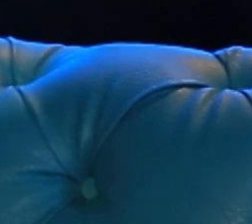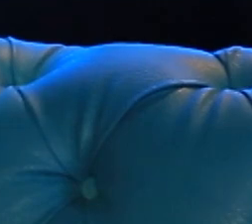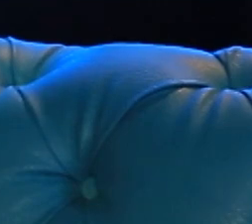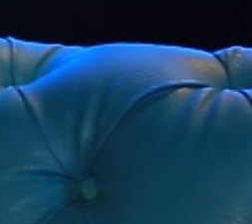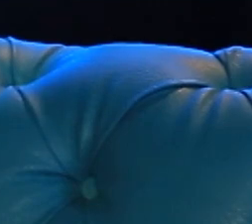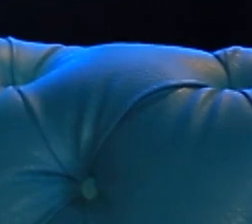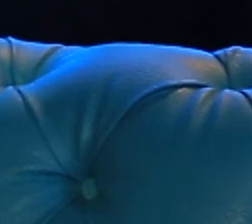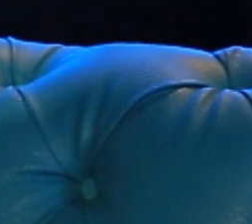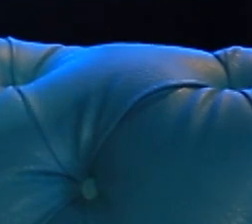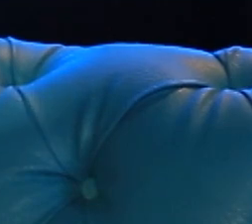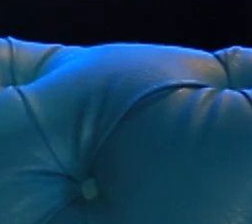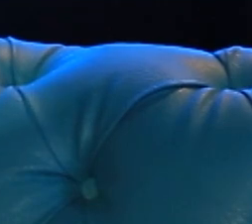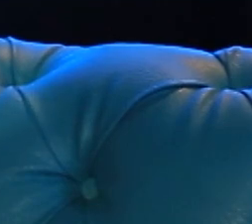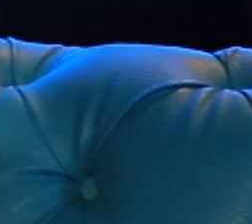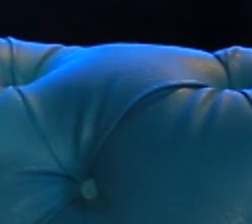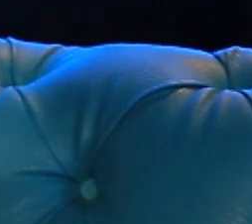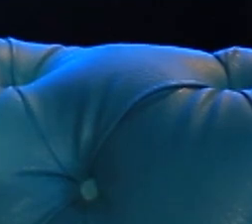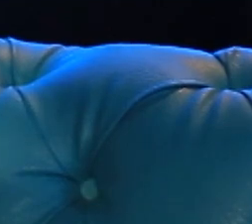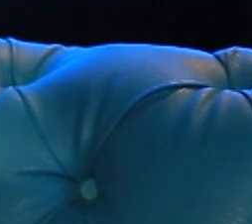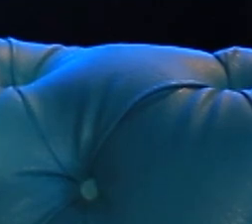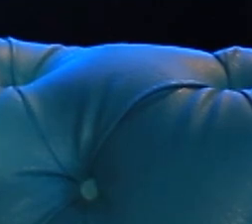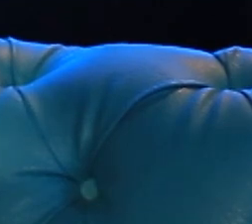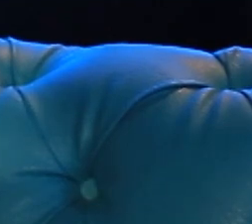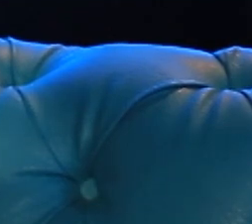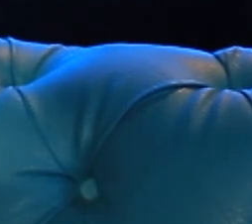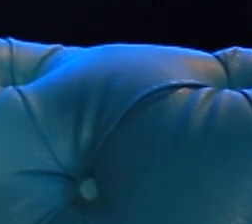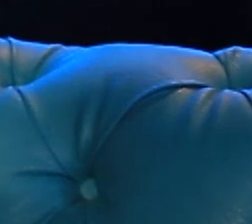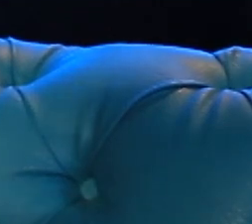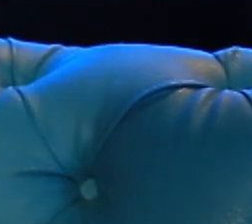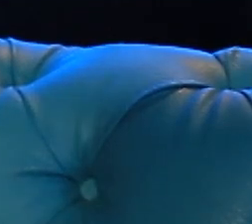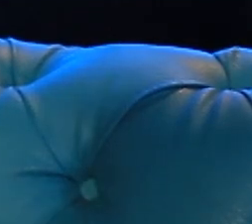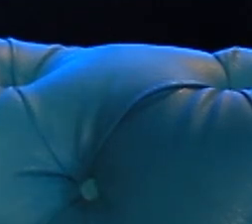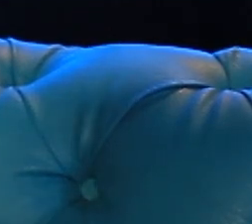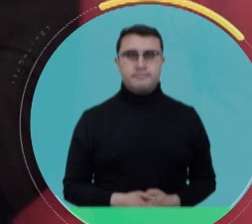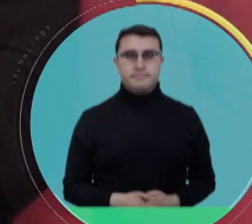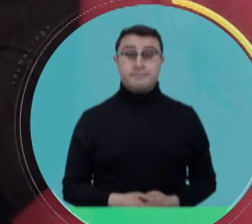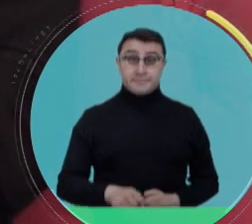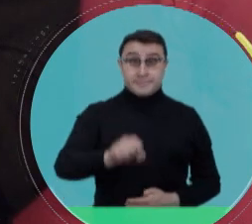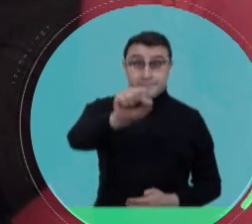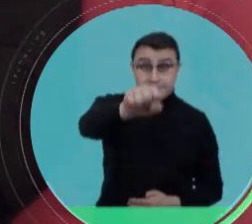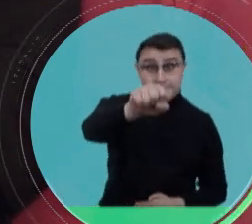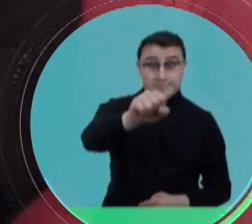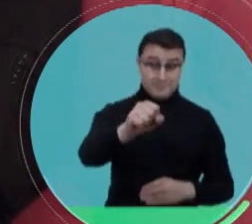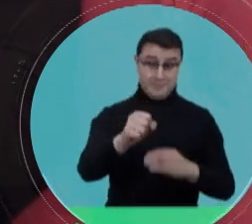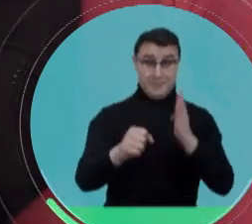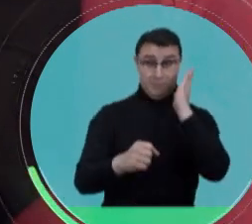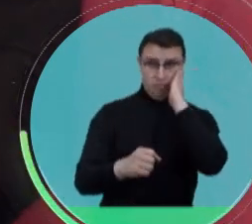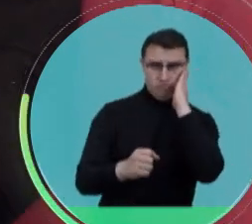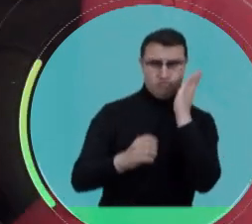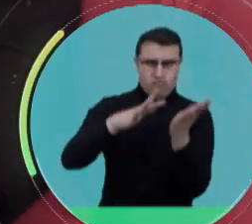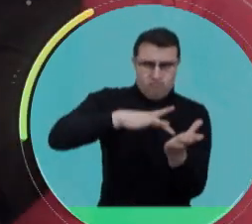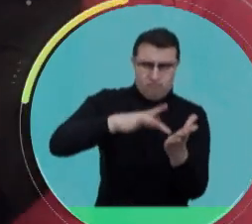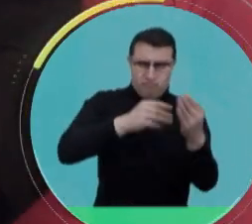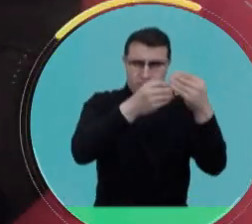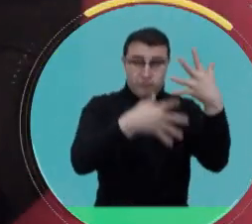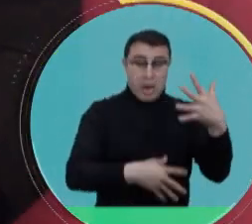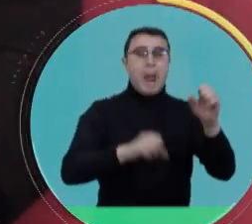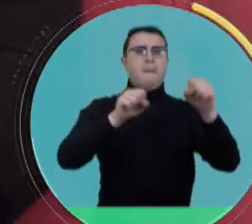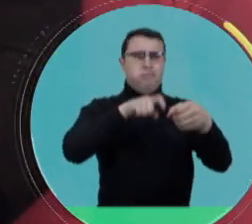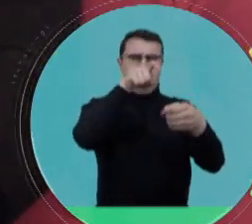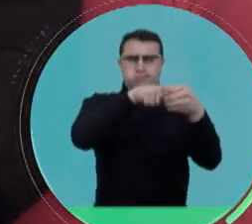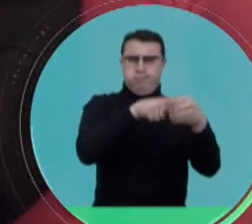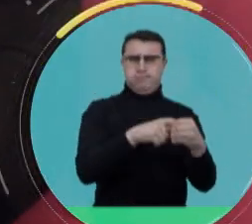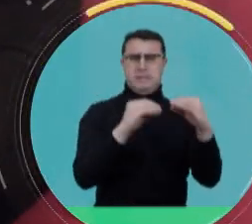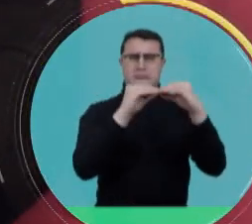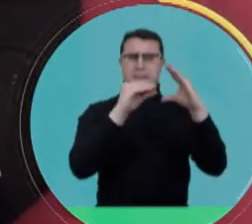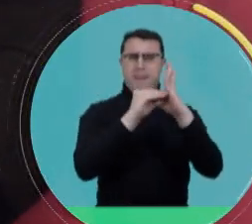estaría definiendo a la persona como una sumergida en los diferentes mundos sí eh los dispositivos móviles